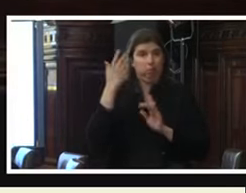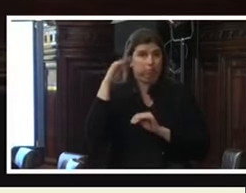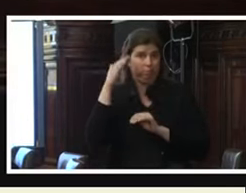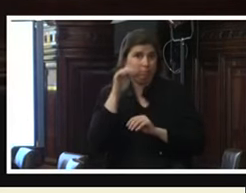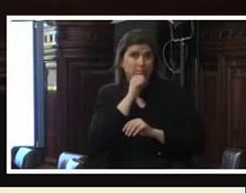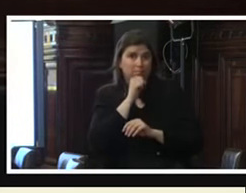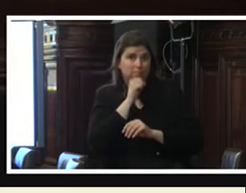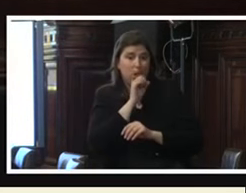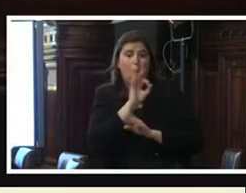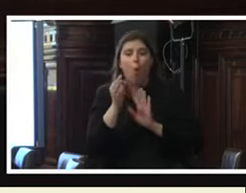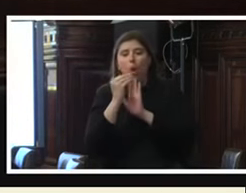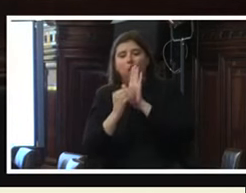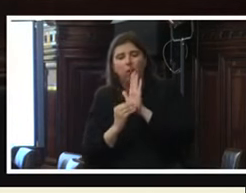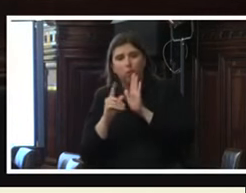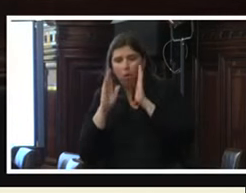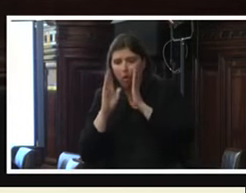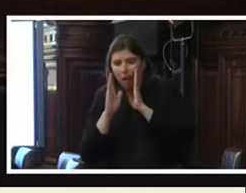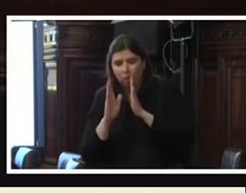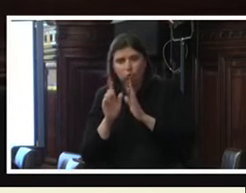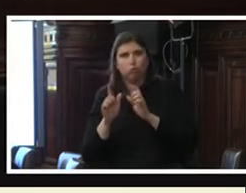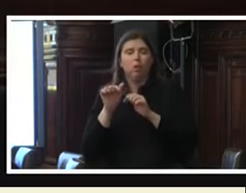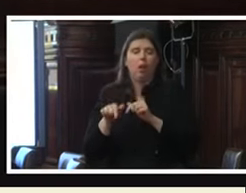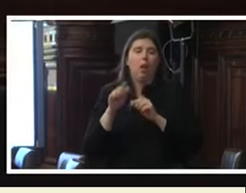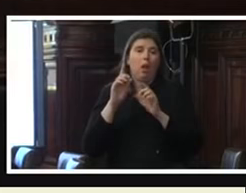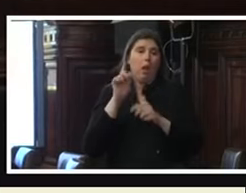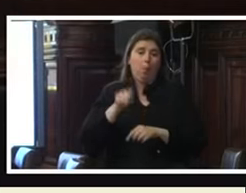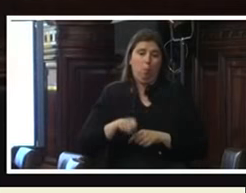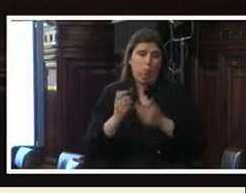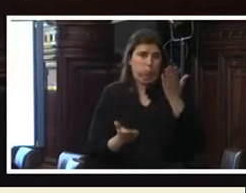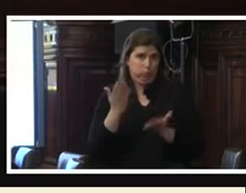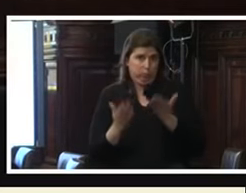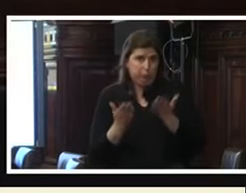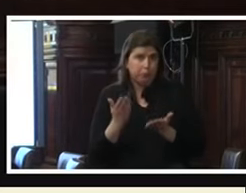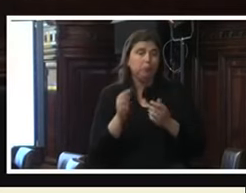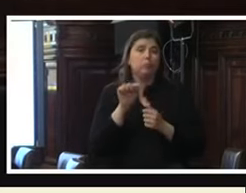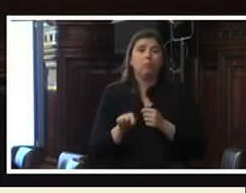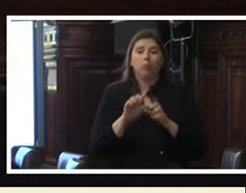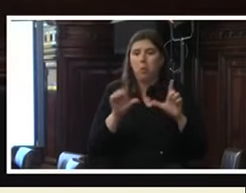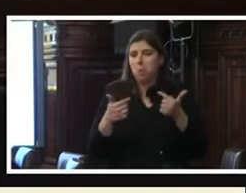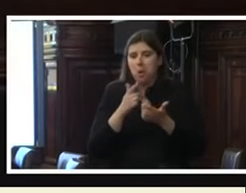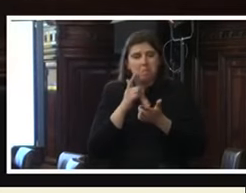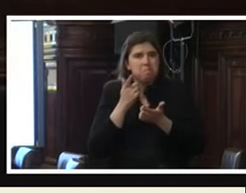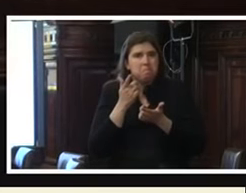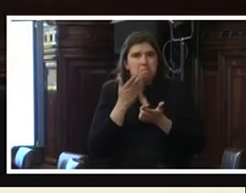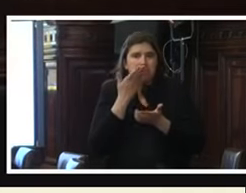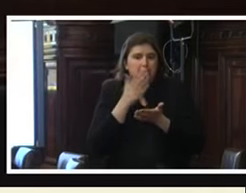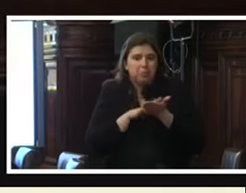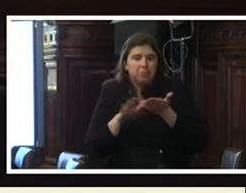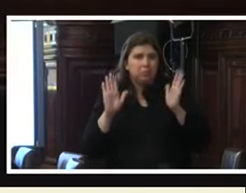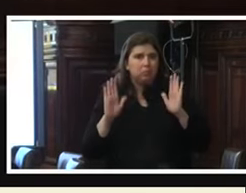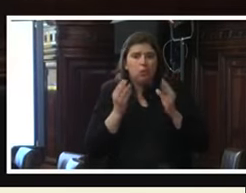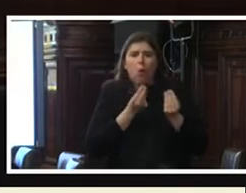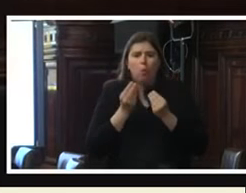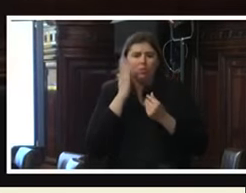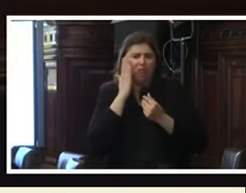registro de casos que atiende la oficina de atención a la víctima del poder judicial donde no se encuentran casillas que nos permitan identificar la orientación sexual